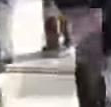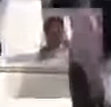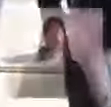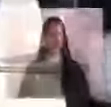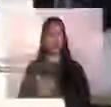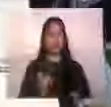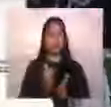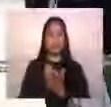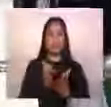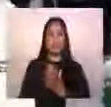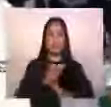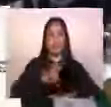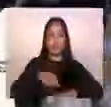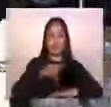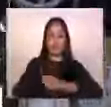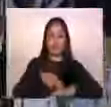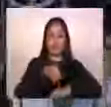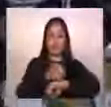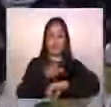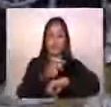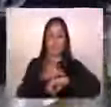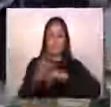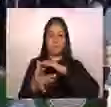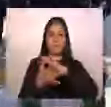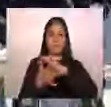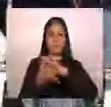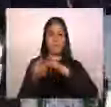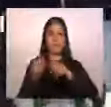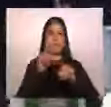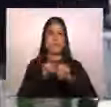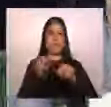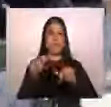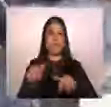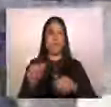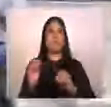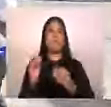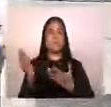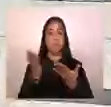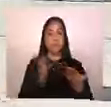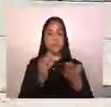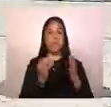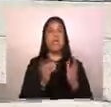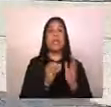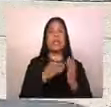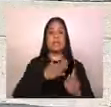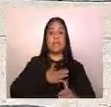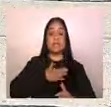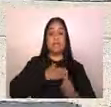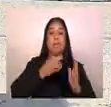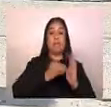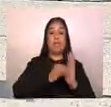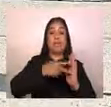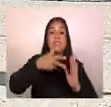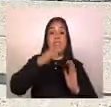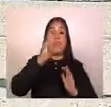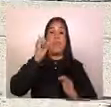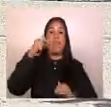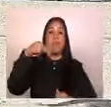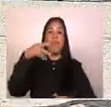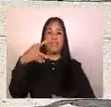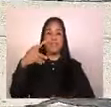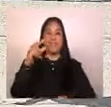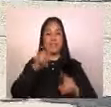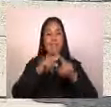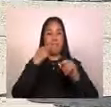Nacional de Formación Técnica con la Nafortec Quetzal Band, una banda joven,